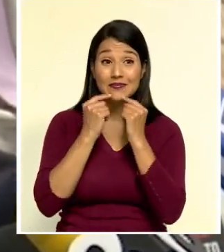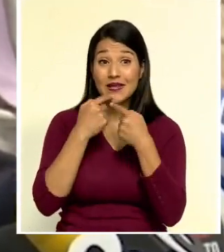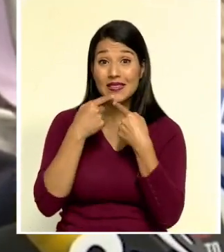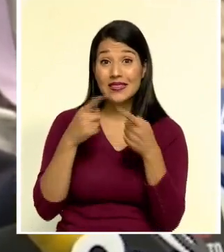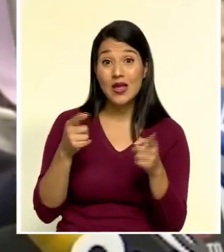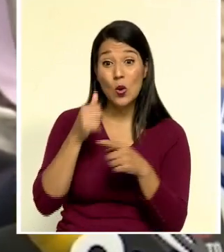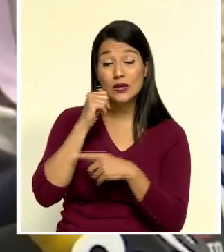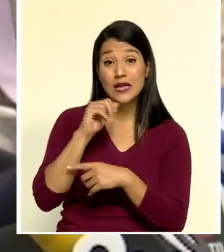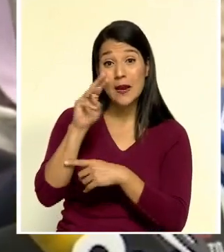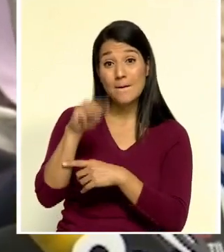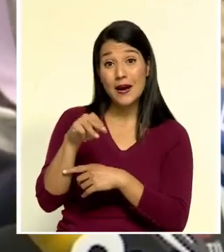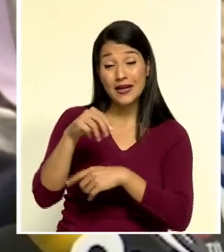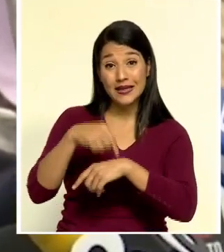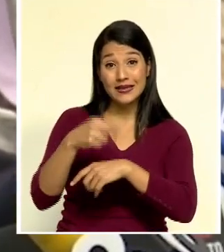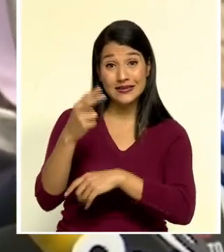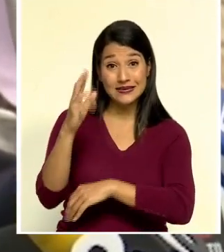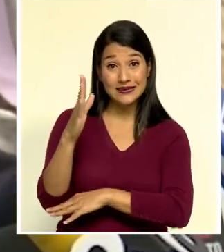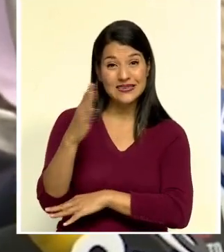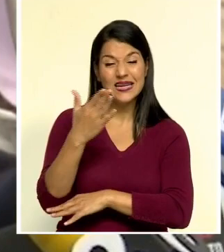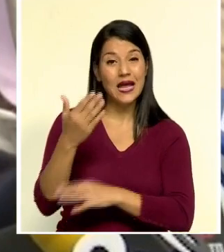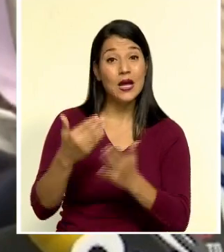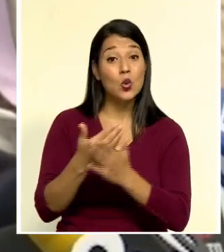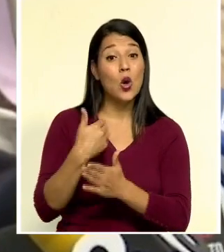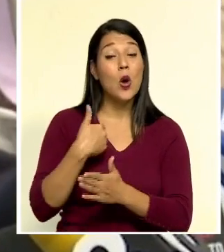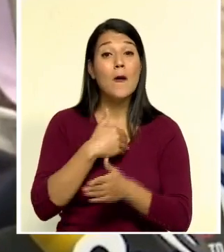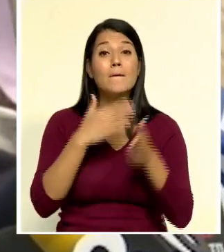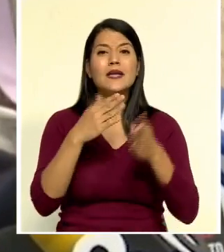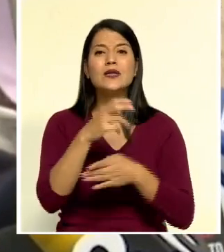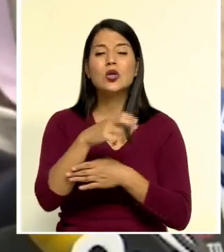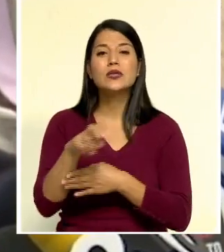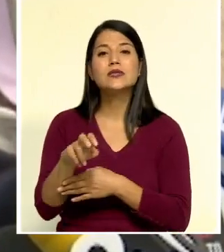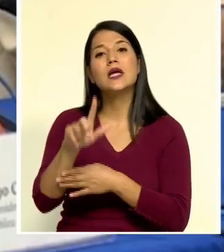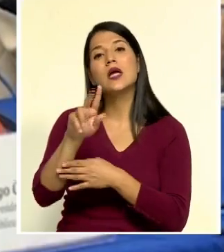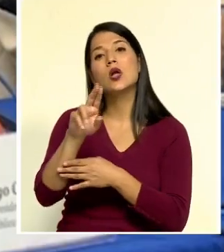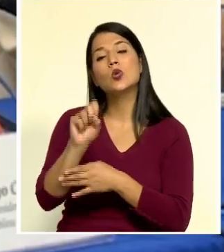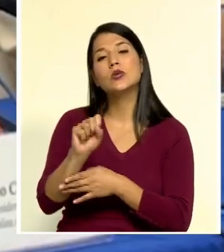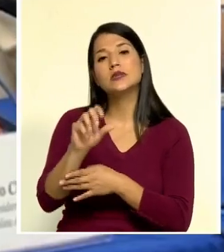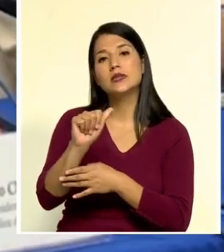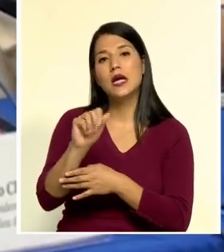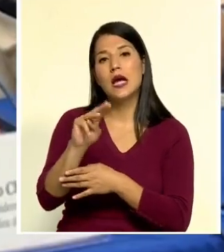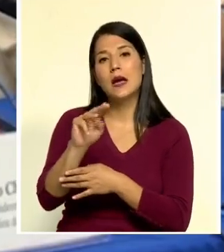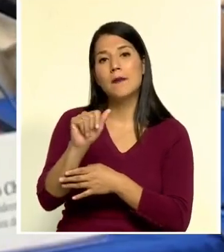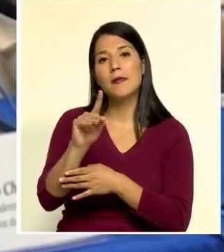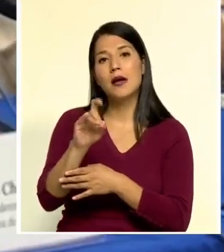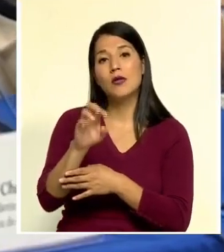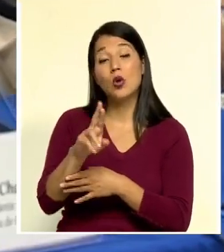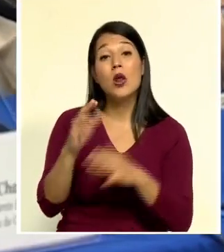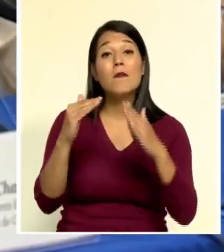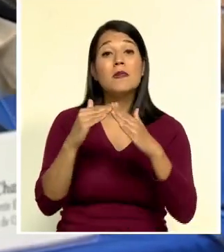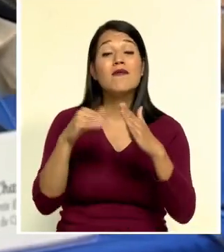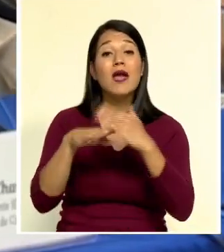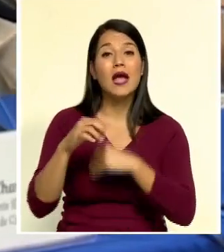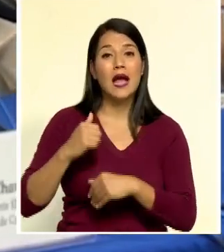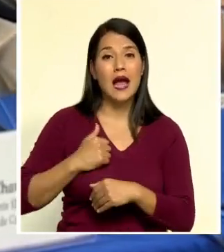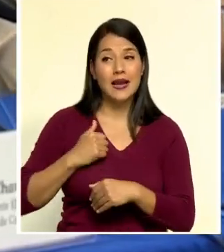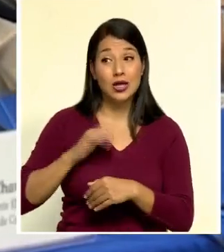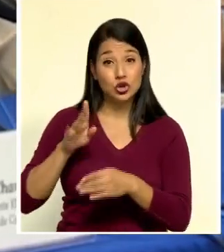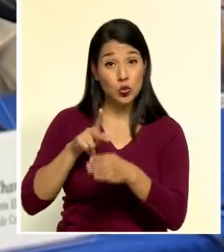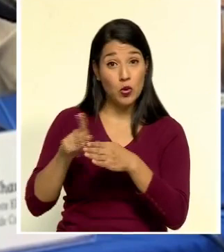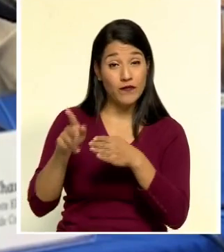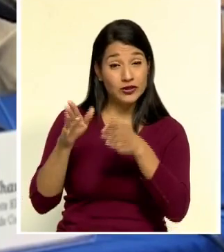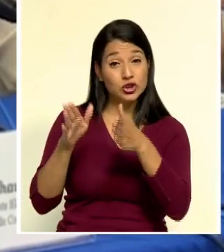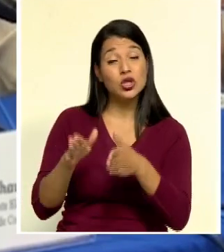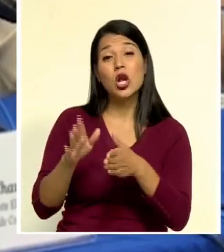este martes al mediodía que el nuevo ministro de Transporte será Luis Amador, quien vivió en Canadá y cuya profesión es ingeniero